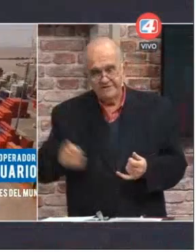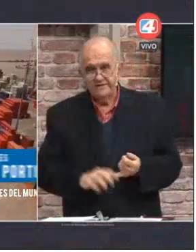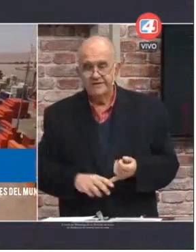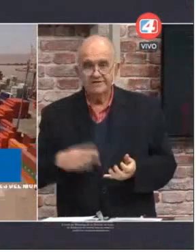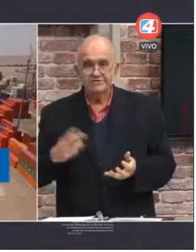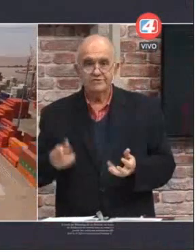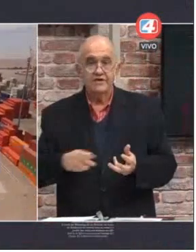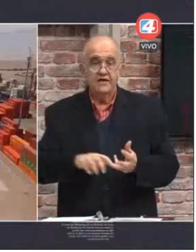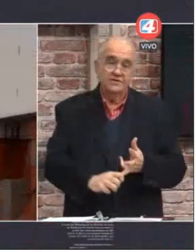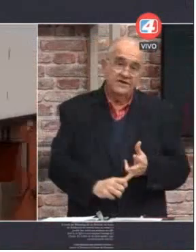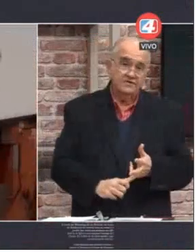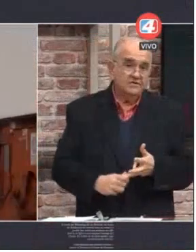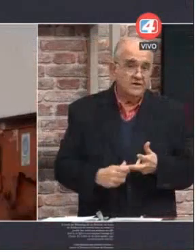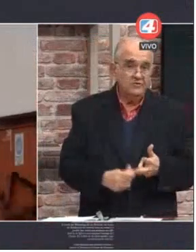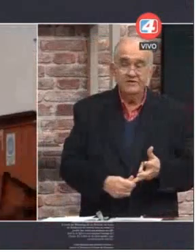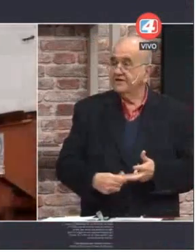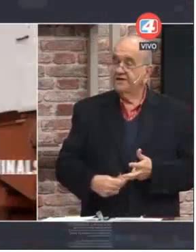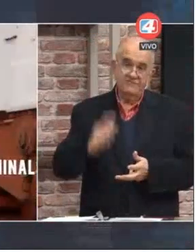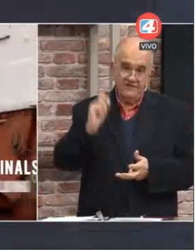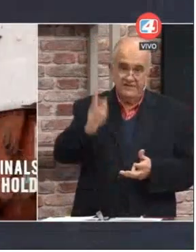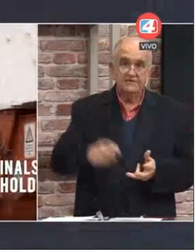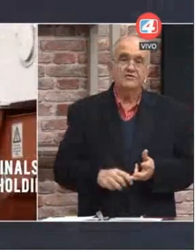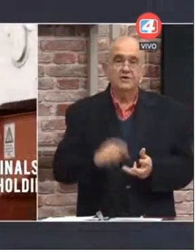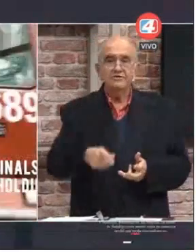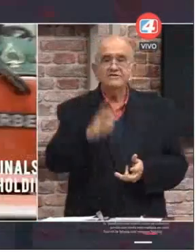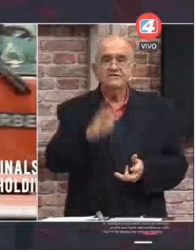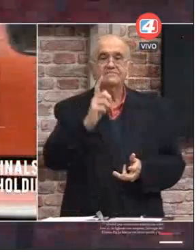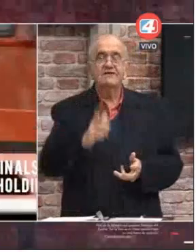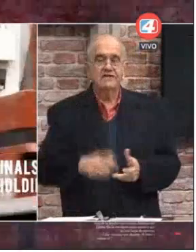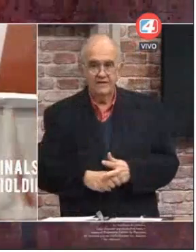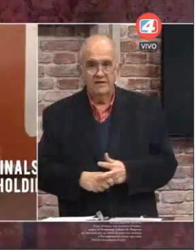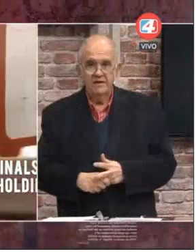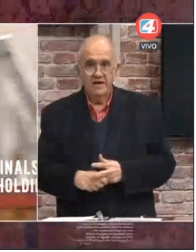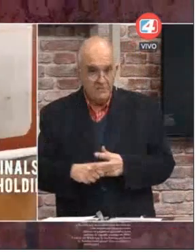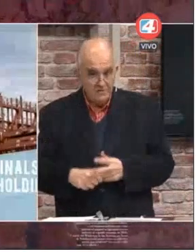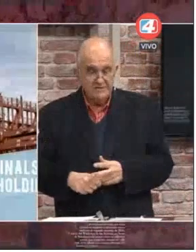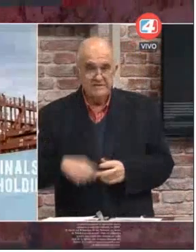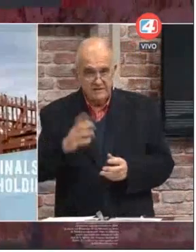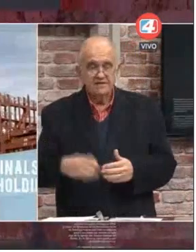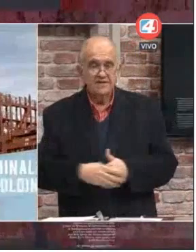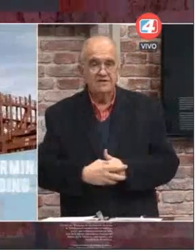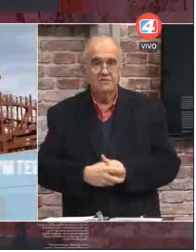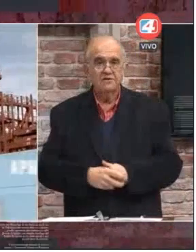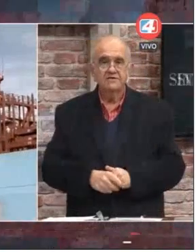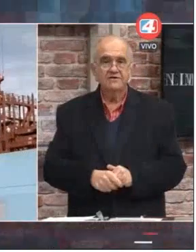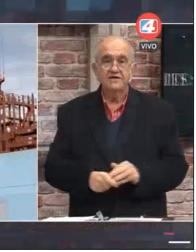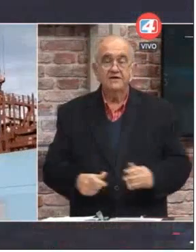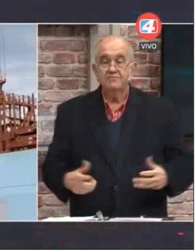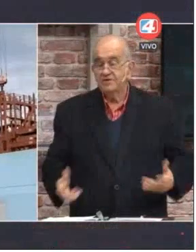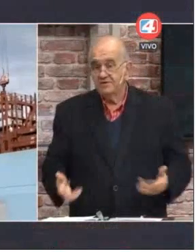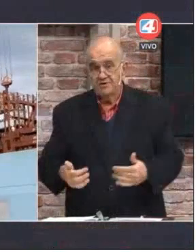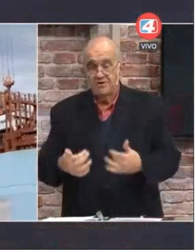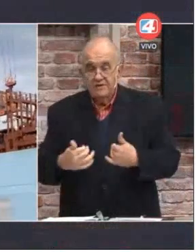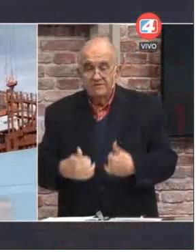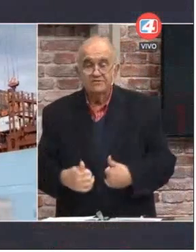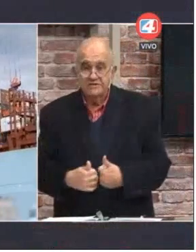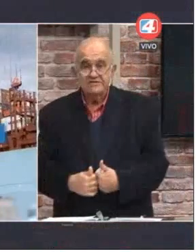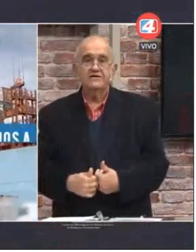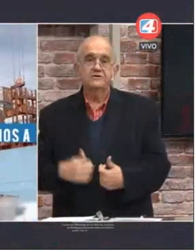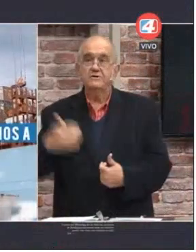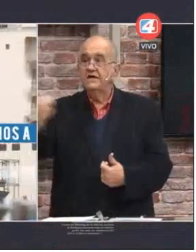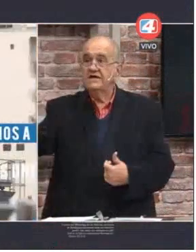faltante de gasoil nos dijeron con la cubierta faltando en ahora no dicen batería acuérdese el 30 día no tiene batería porque poco